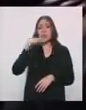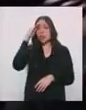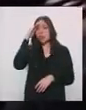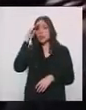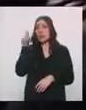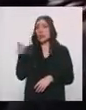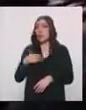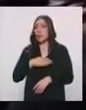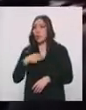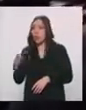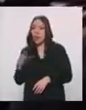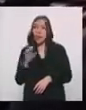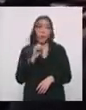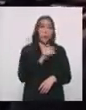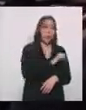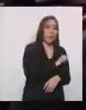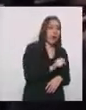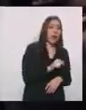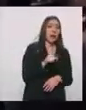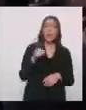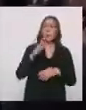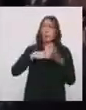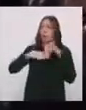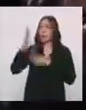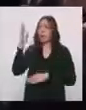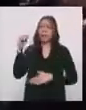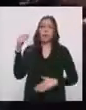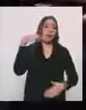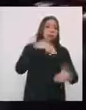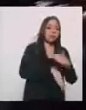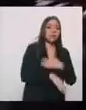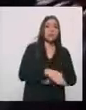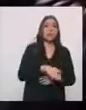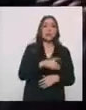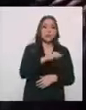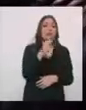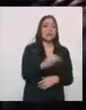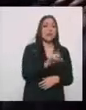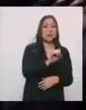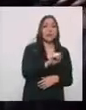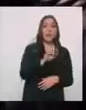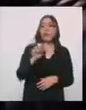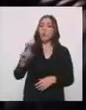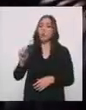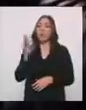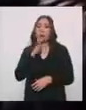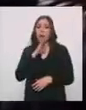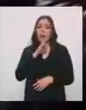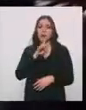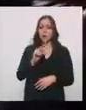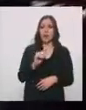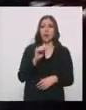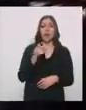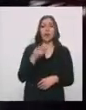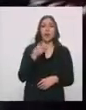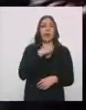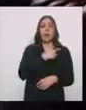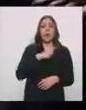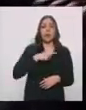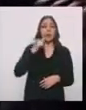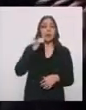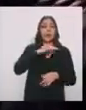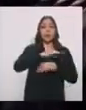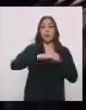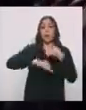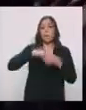malo, exitoso o fracasado, correcto o incorrecto, e incluso forzosamente ser resiliente para todo o ser feliz para todo. El